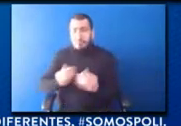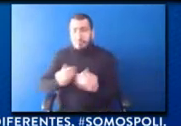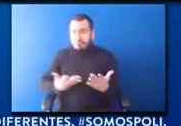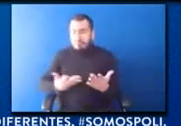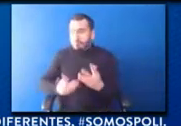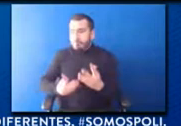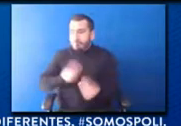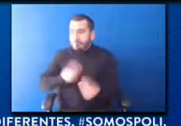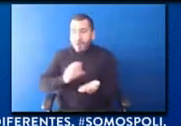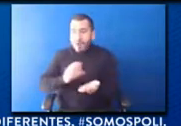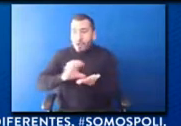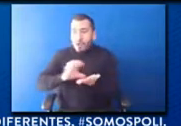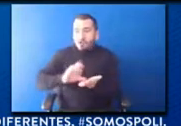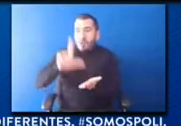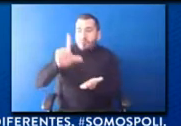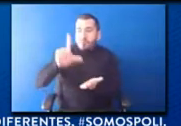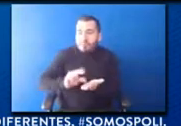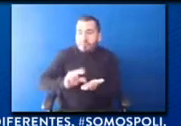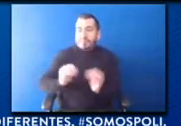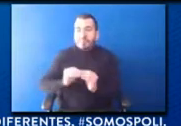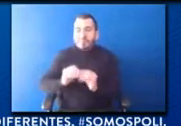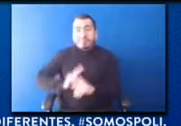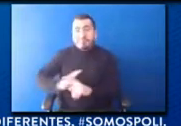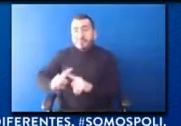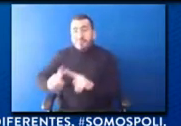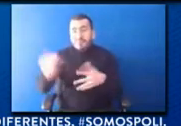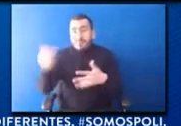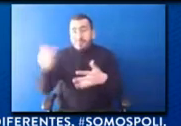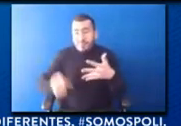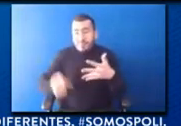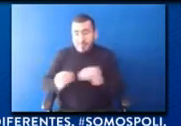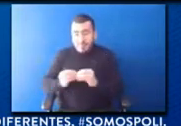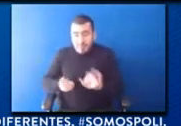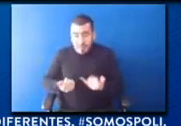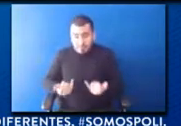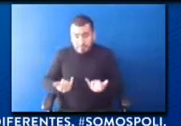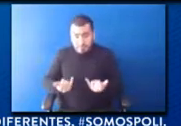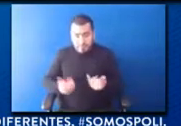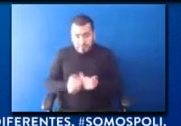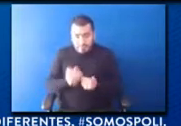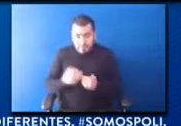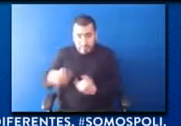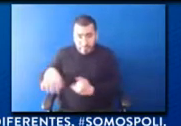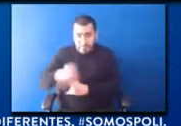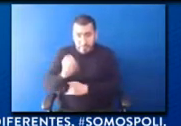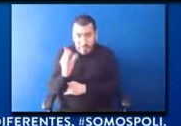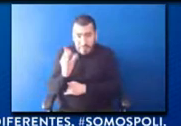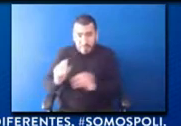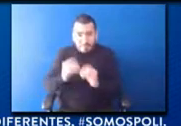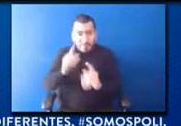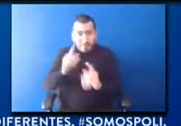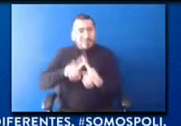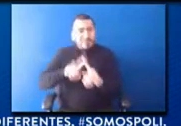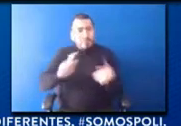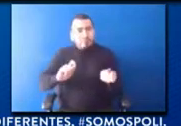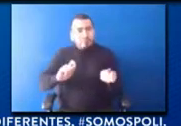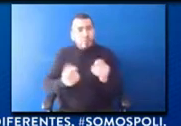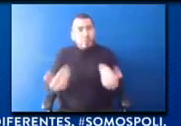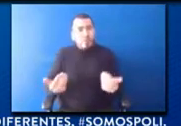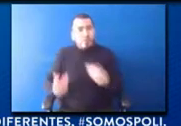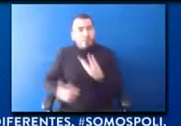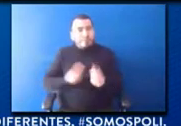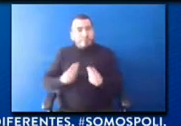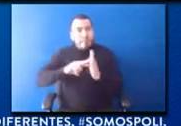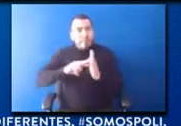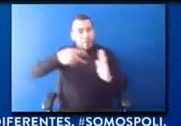de costos, por múltiples razones, hoy la industria financiera encuentra un escenario donde cambiar desde la apalancarse, desde la